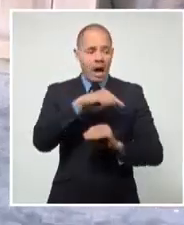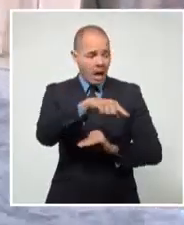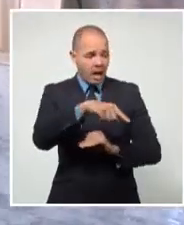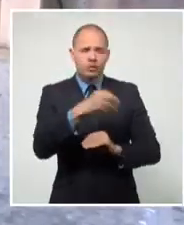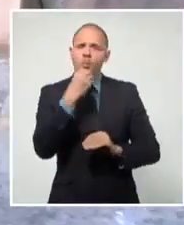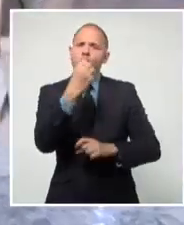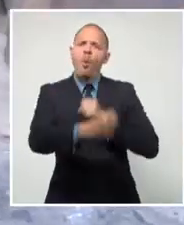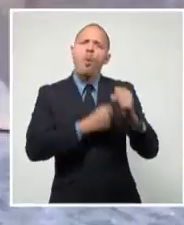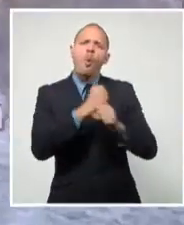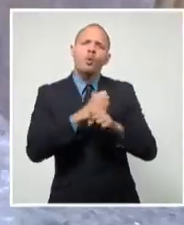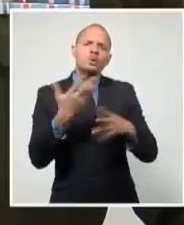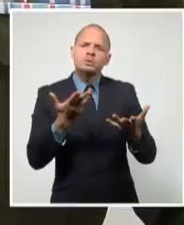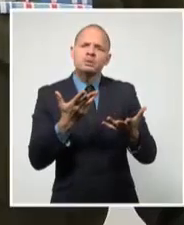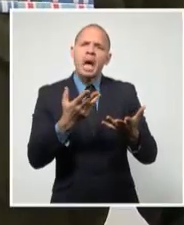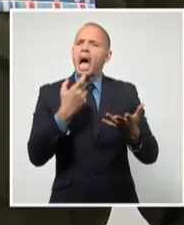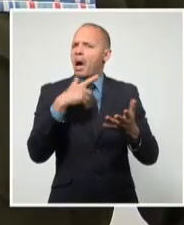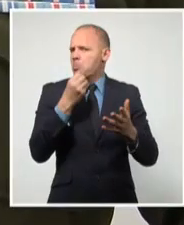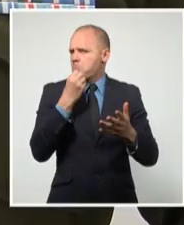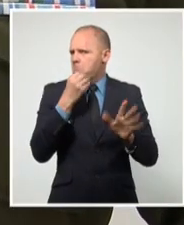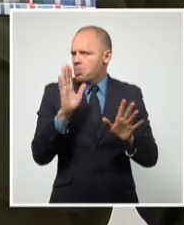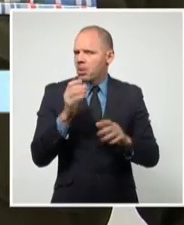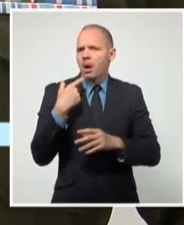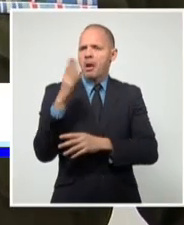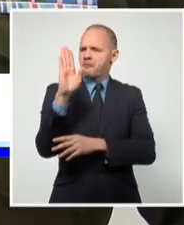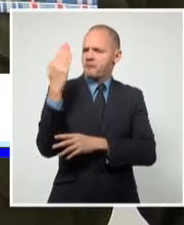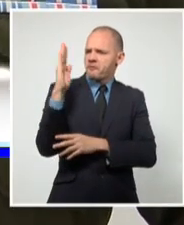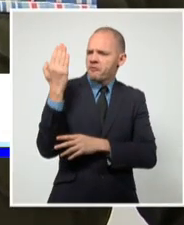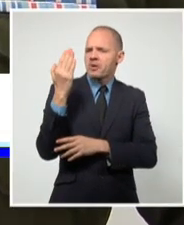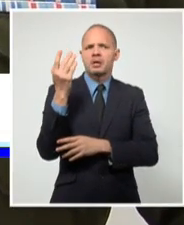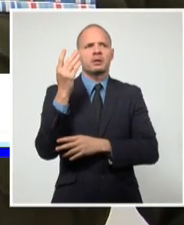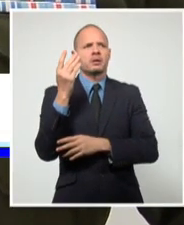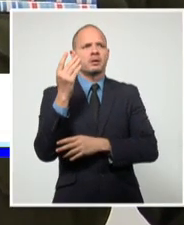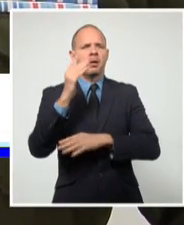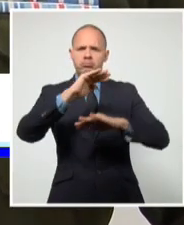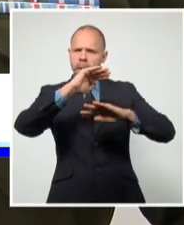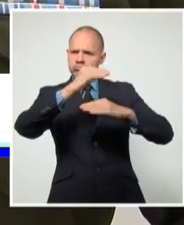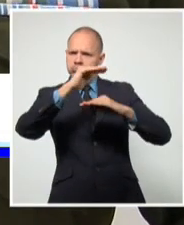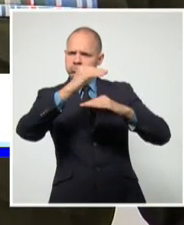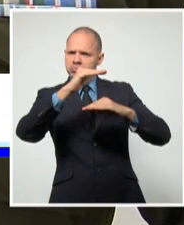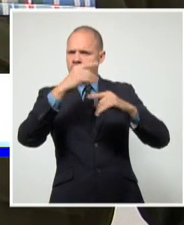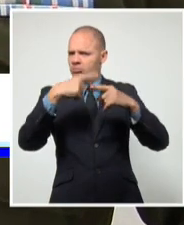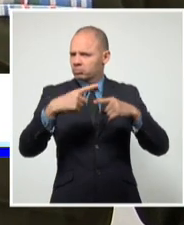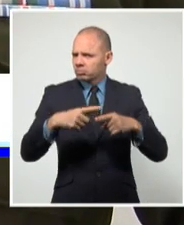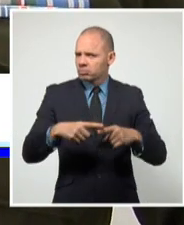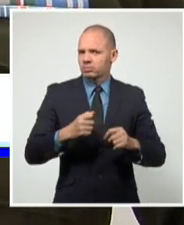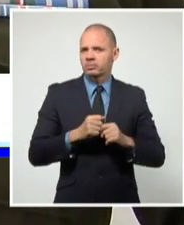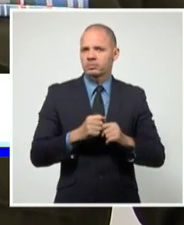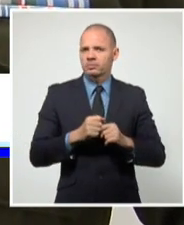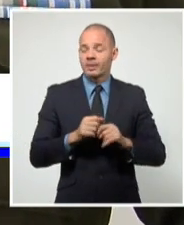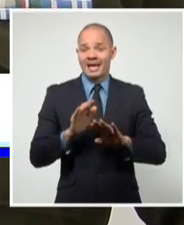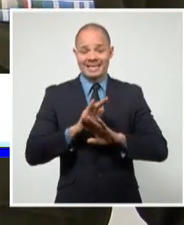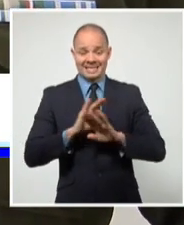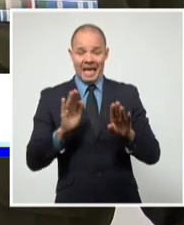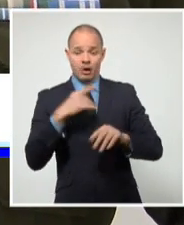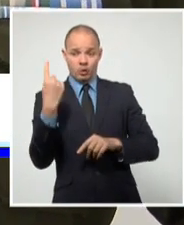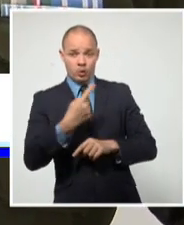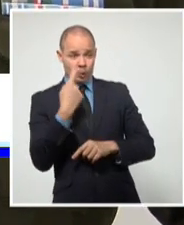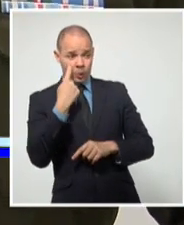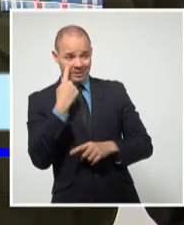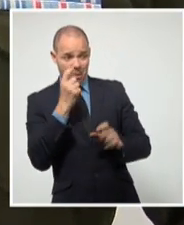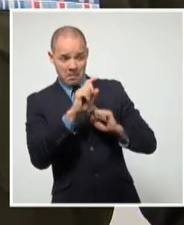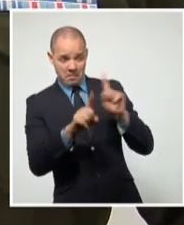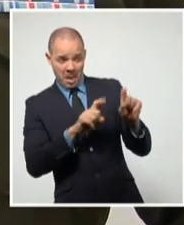y de carpintería reconoció sobre entidad economía lista que venía desarrollando esta cooperativa no agropecuaria de la construcción